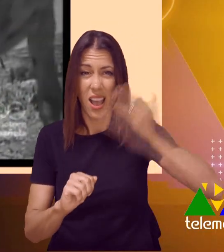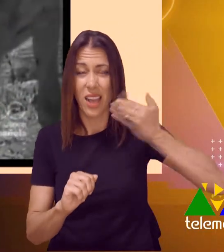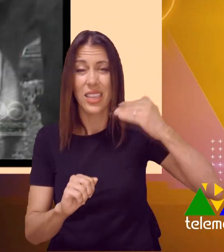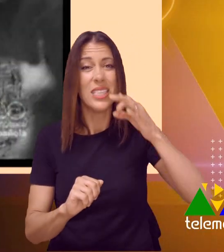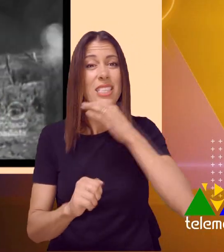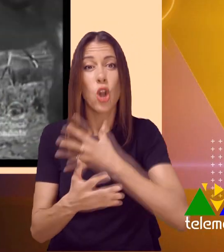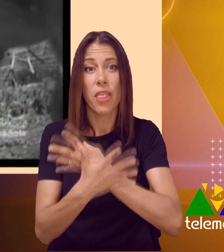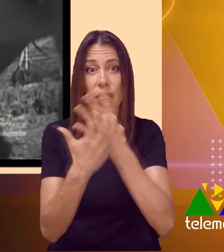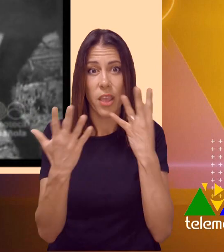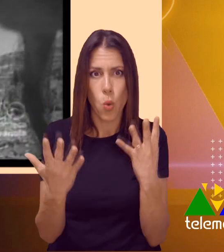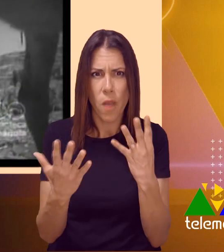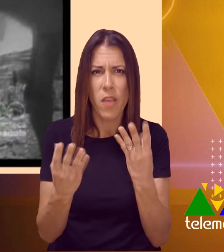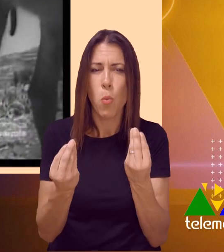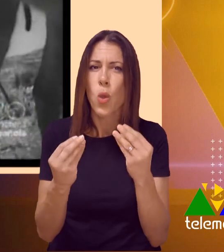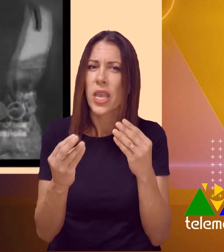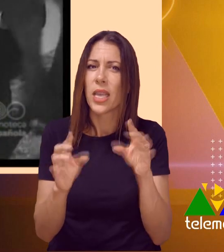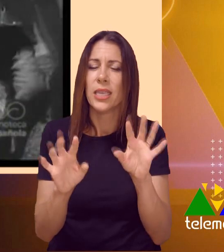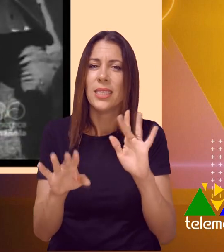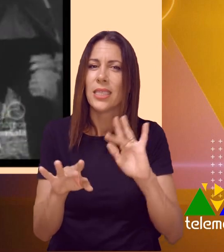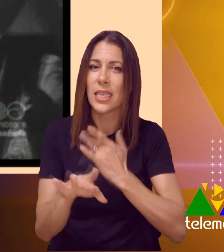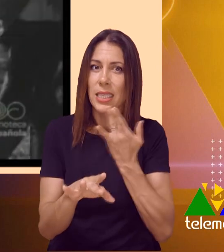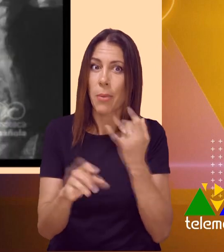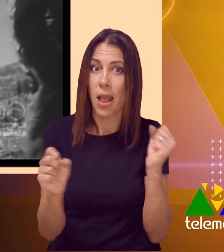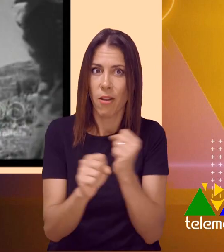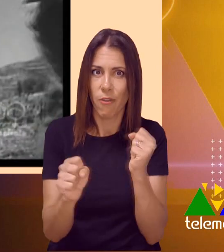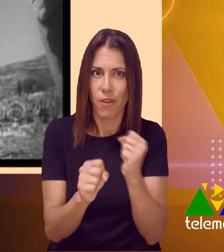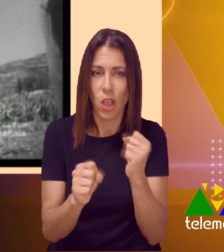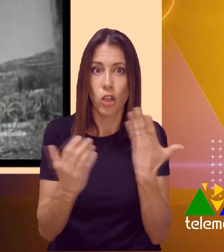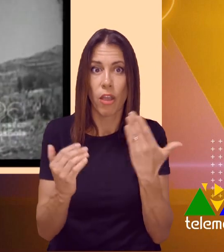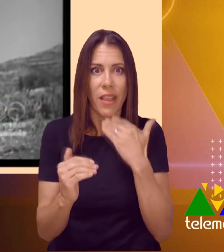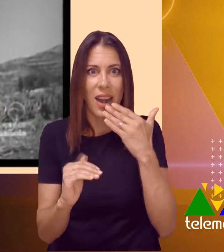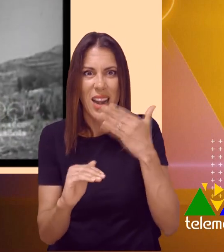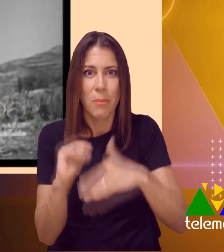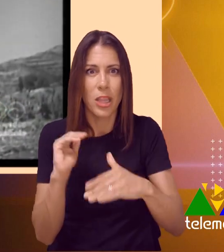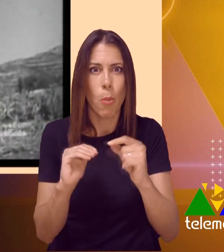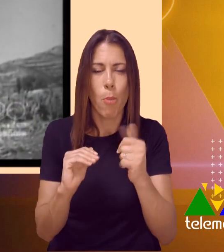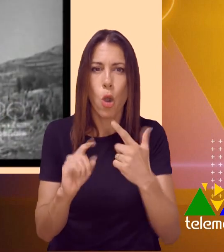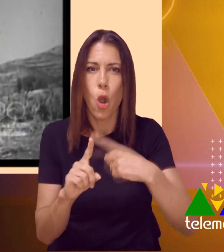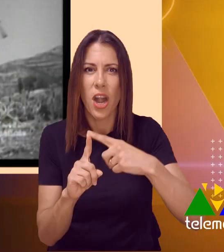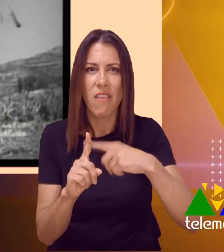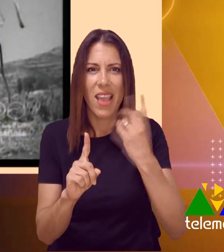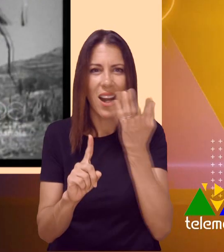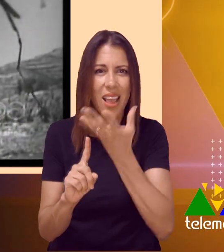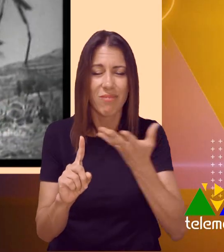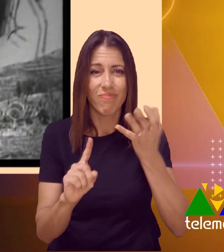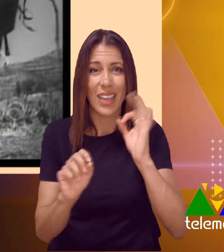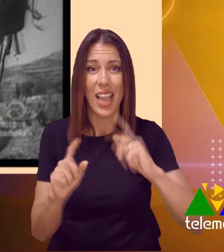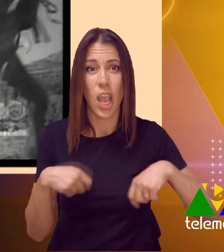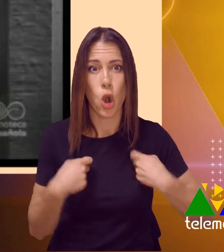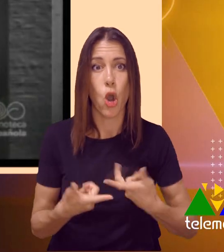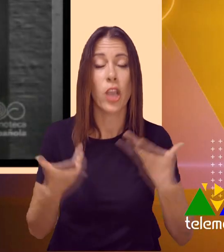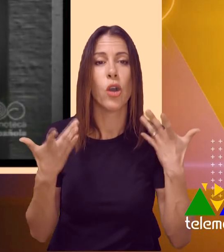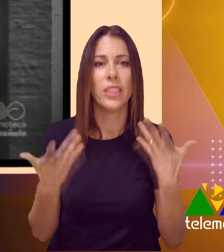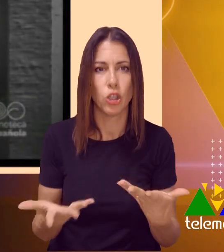siglo XIX era muy sensible al frío, pues estaba al límite de su nivel ecológico, entonces estaba muy sensible al